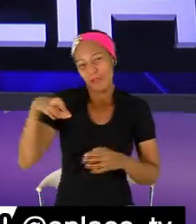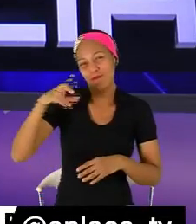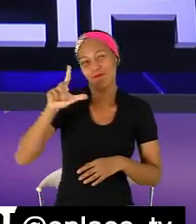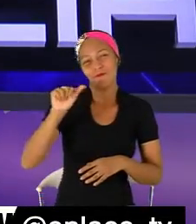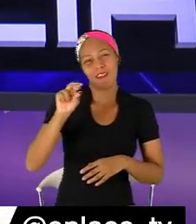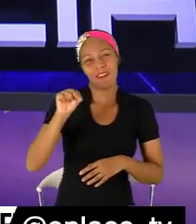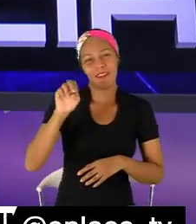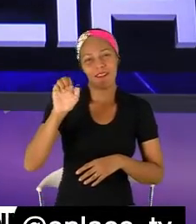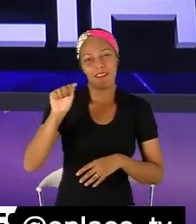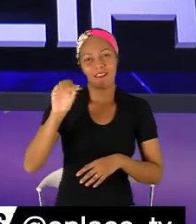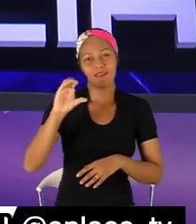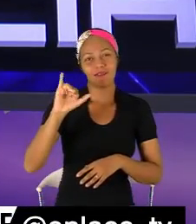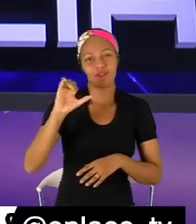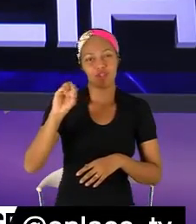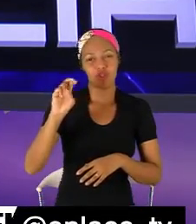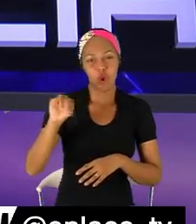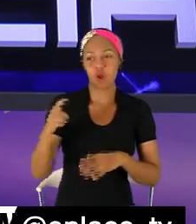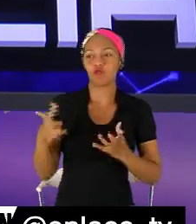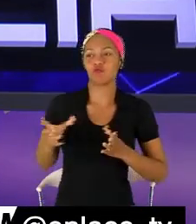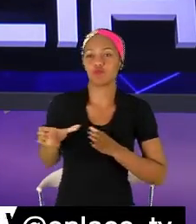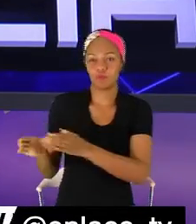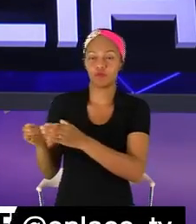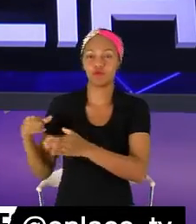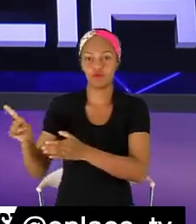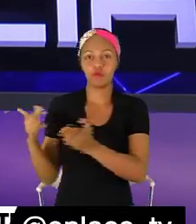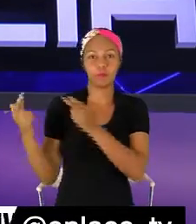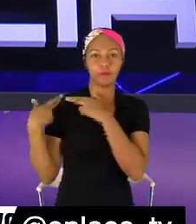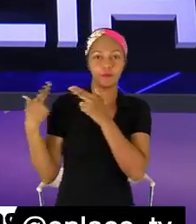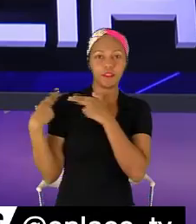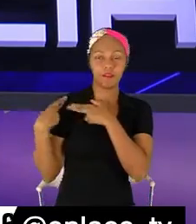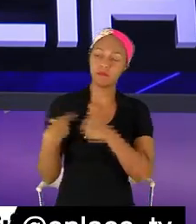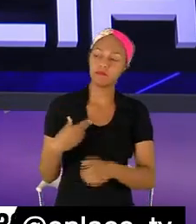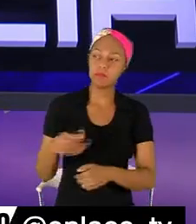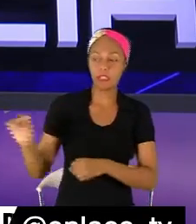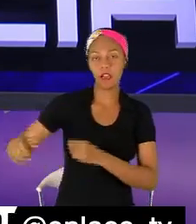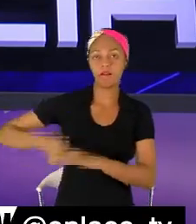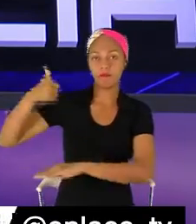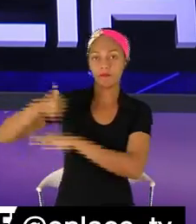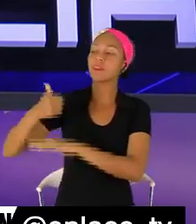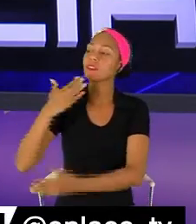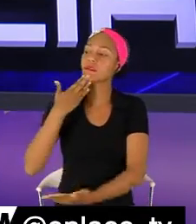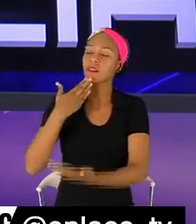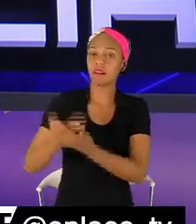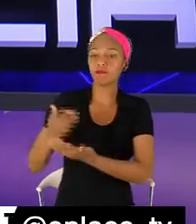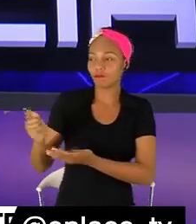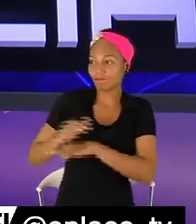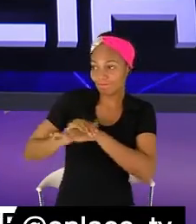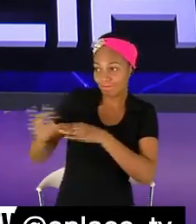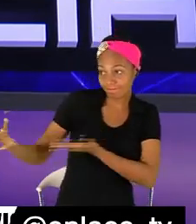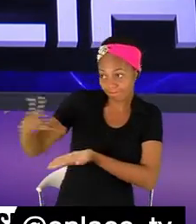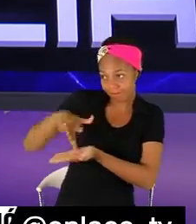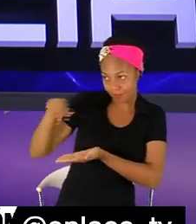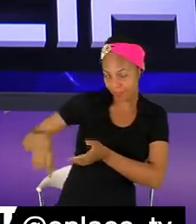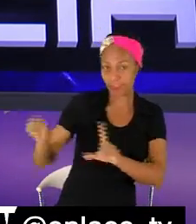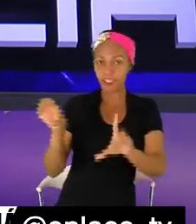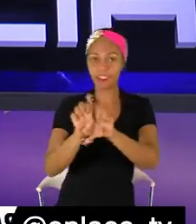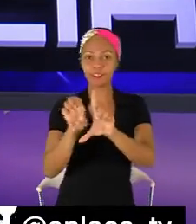atentos a lo que se pueda ir abordando desde el plan de desarrollo municipal. Gracias por aceptar la invitación de Enlace